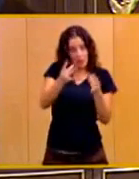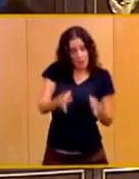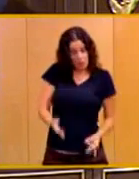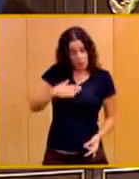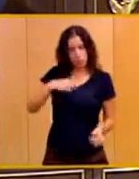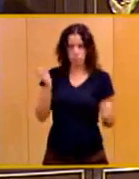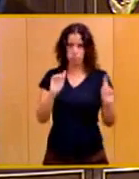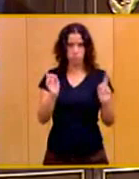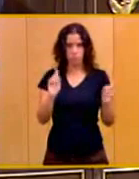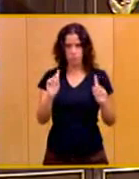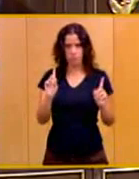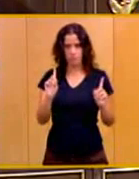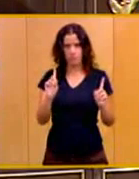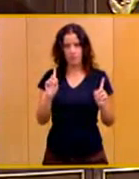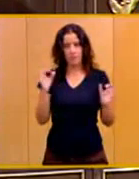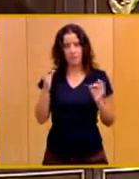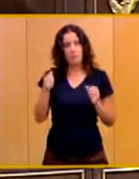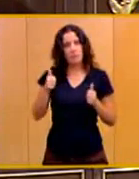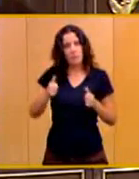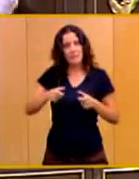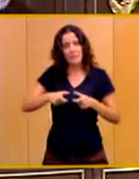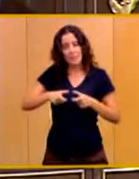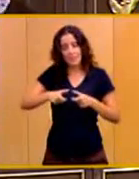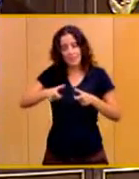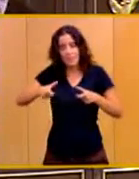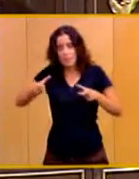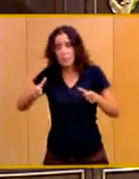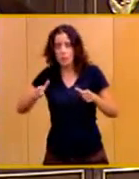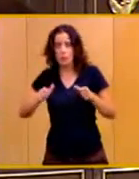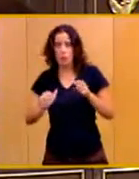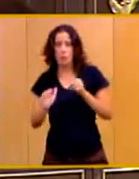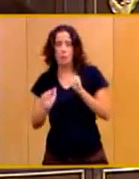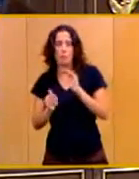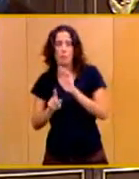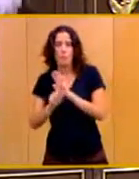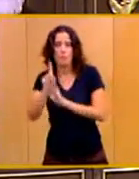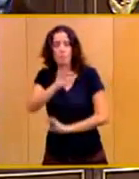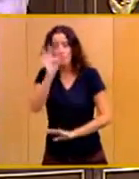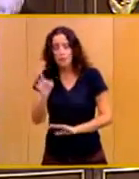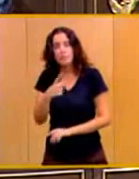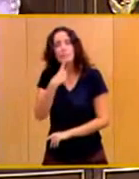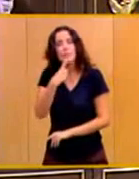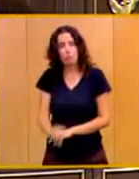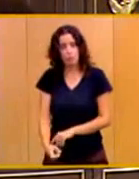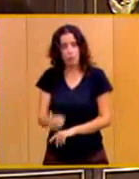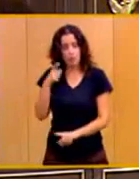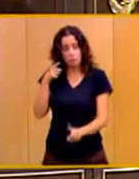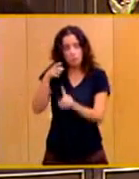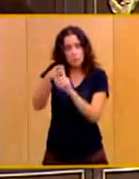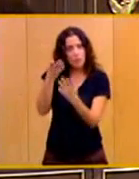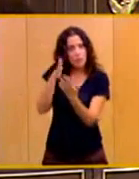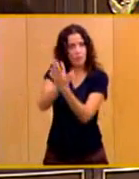la aceleración de su crecimiento y las dificultades que pudiéramos tener para hacer frente a la misma con